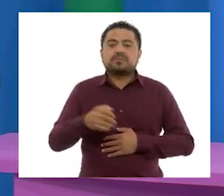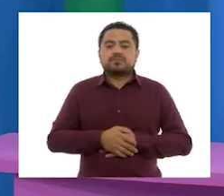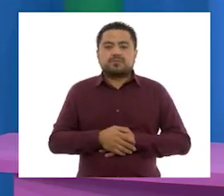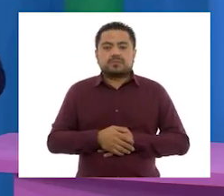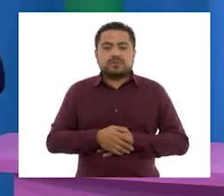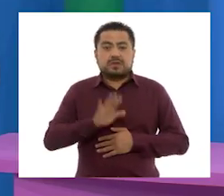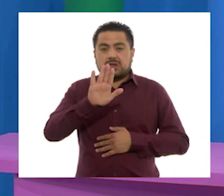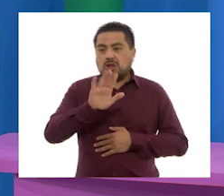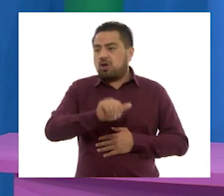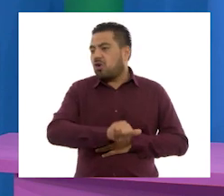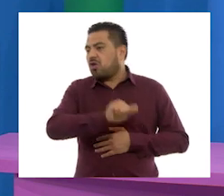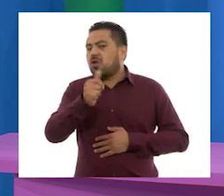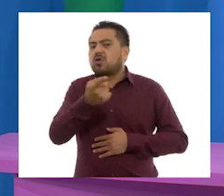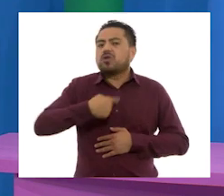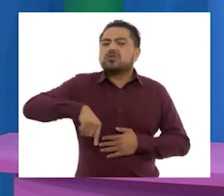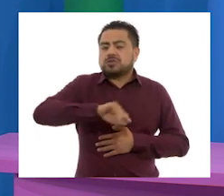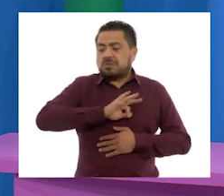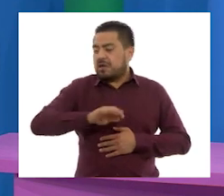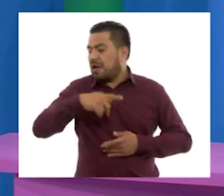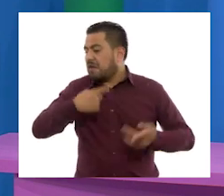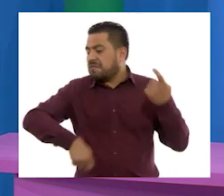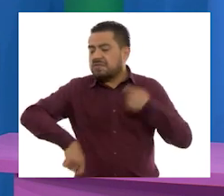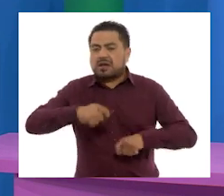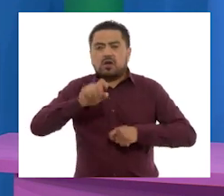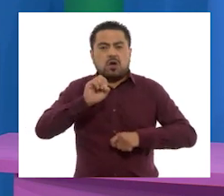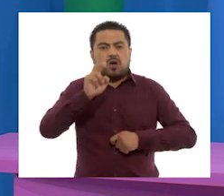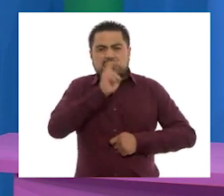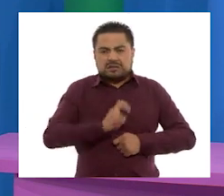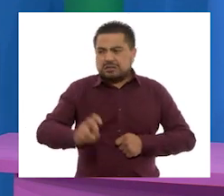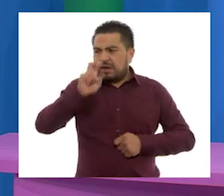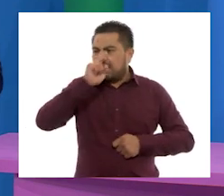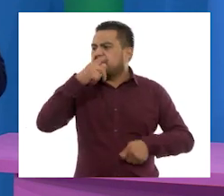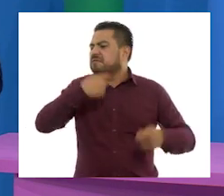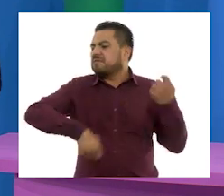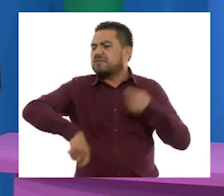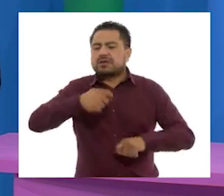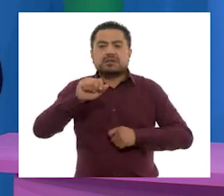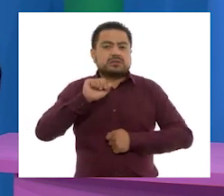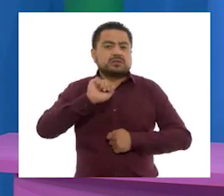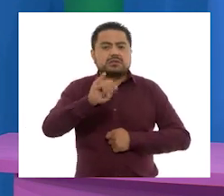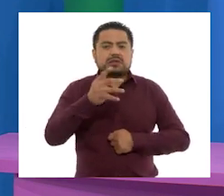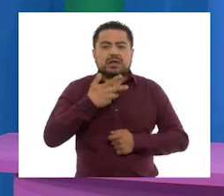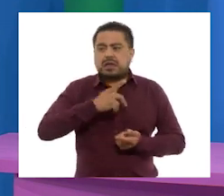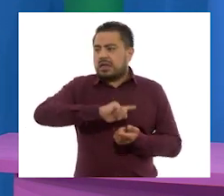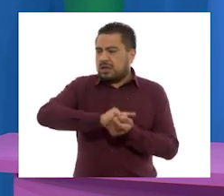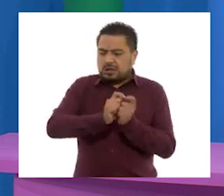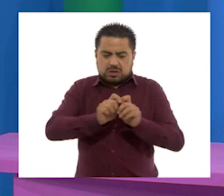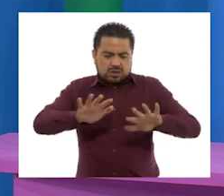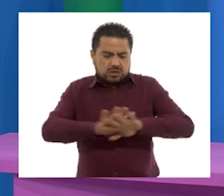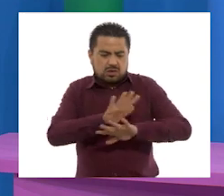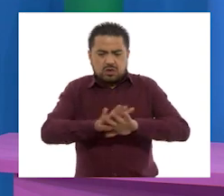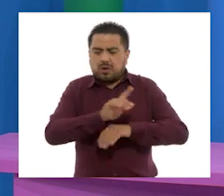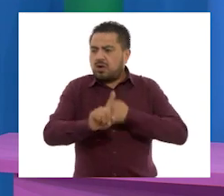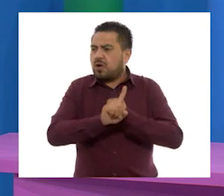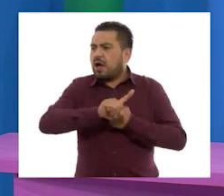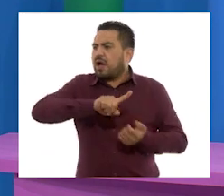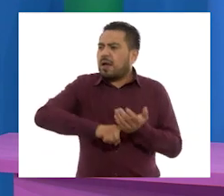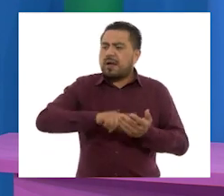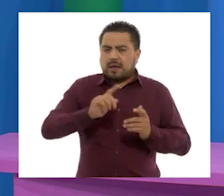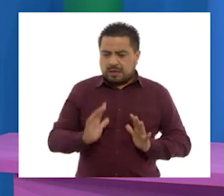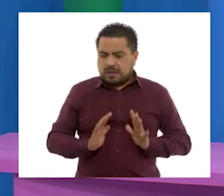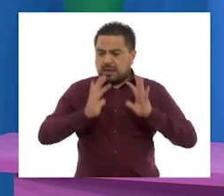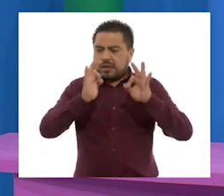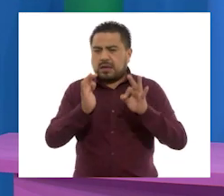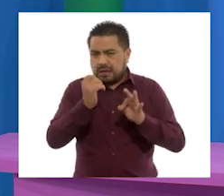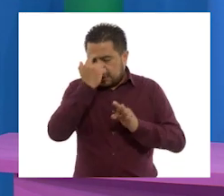en nosotros decir si somos flexibles o rígidos. Flexibles si estamos transformando los conflictos para construir espacios de paz